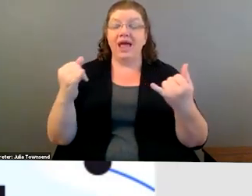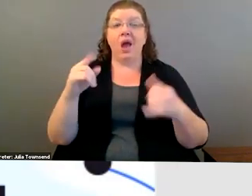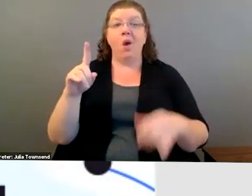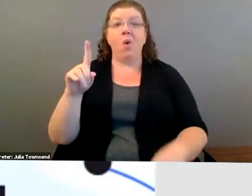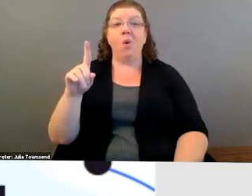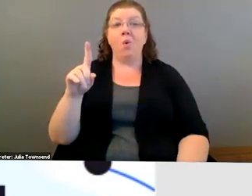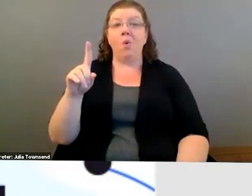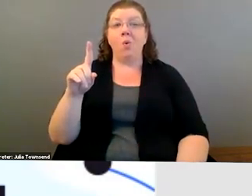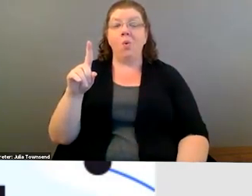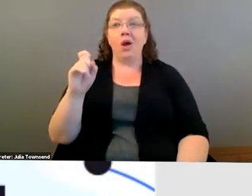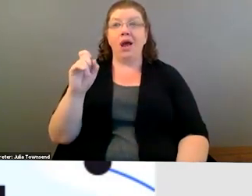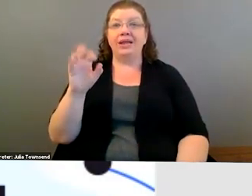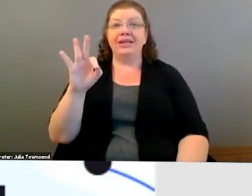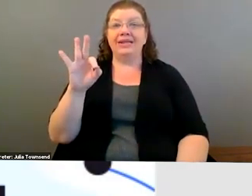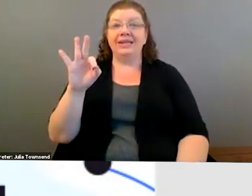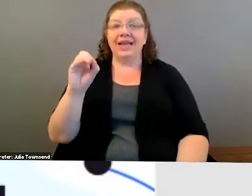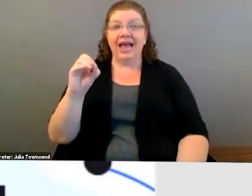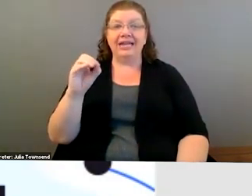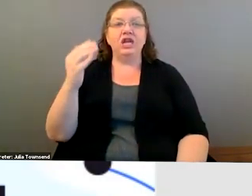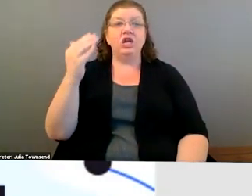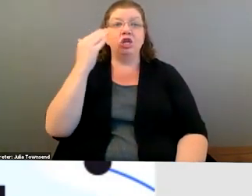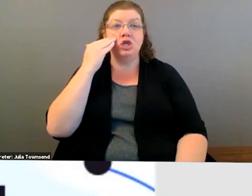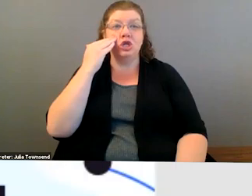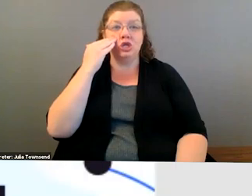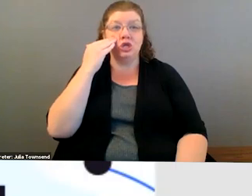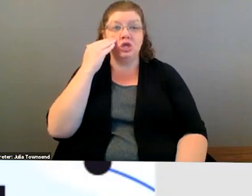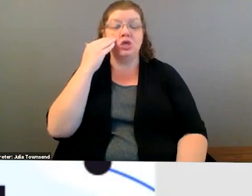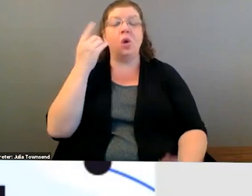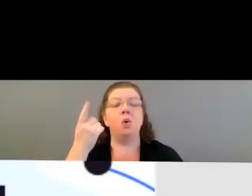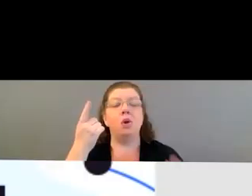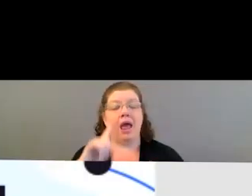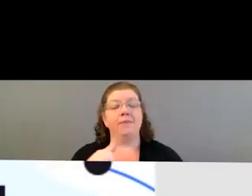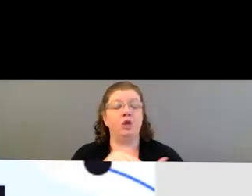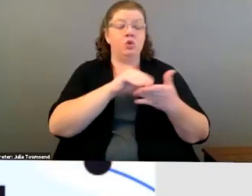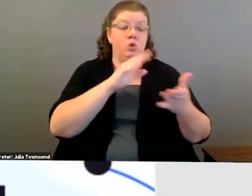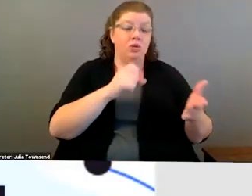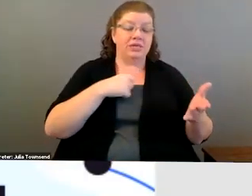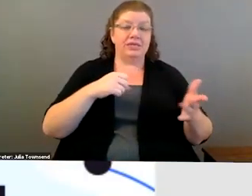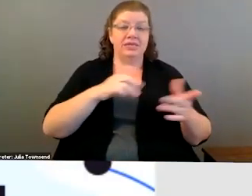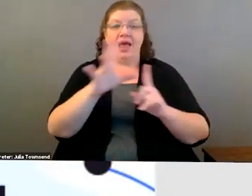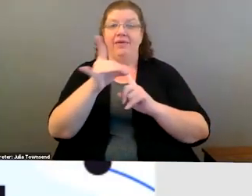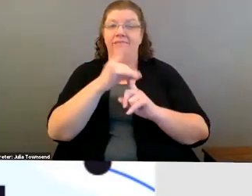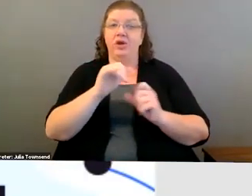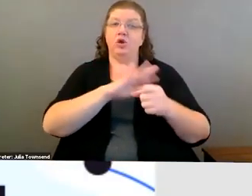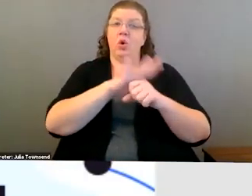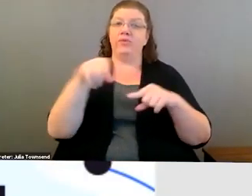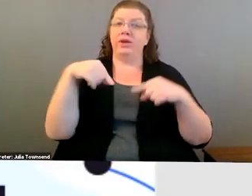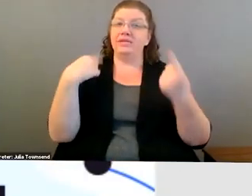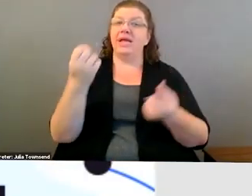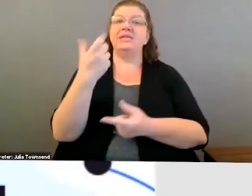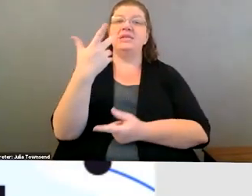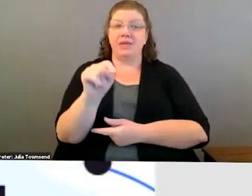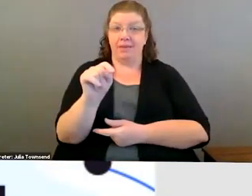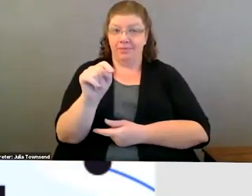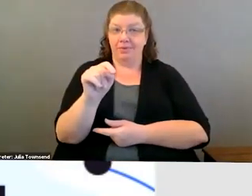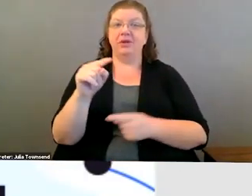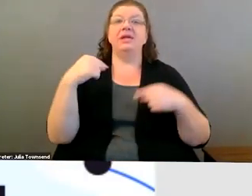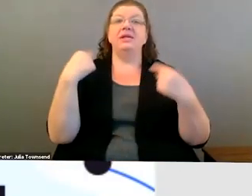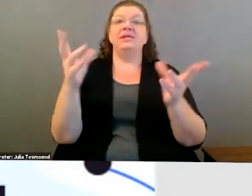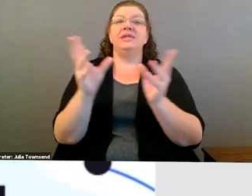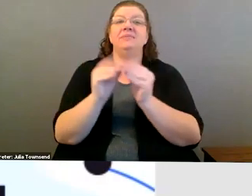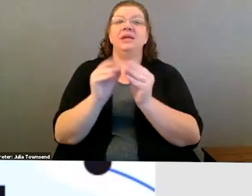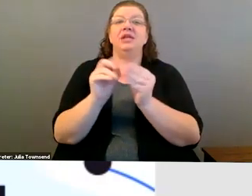tenemos un total de 190 casos conocidos entre estudiantes y personal desde septiembre de 2000 20 y desde